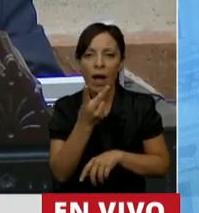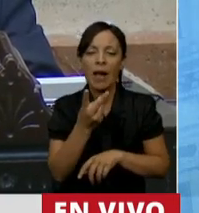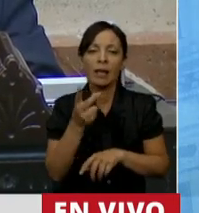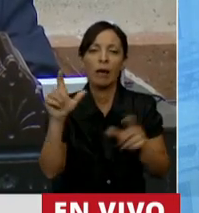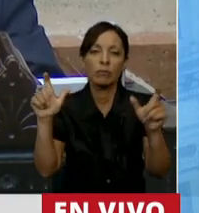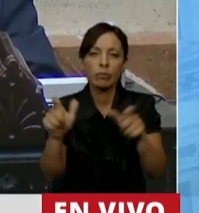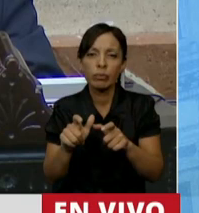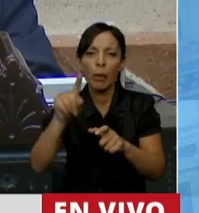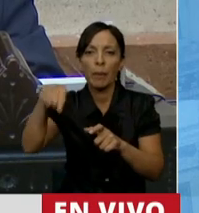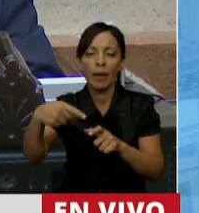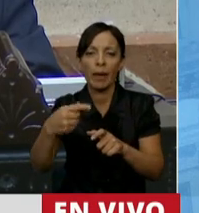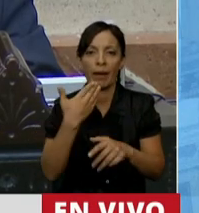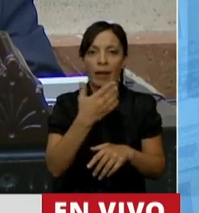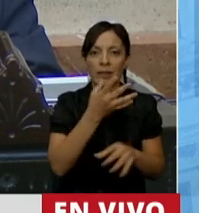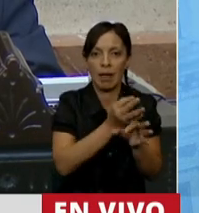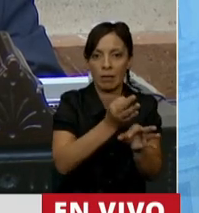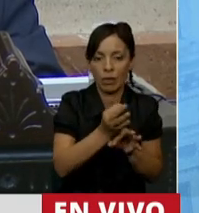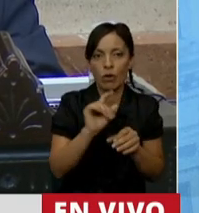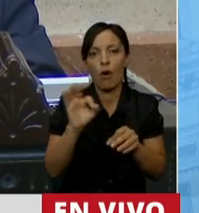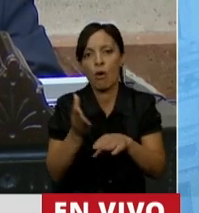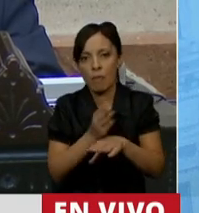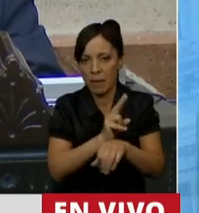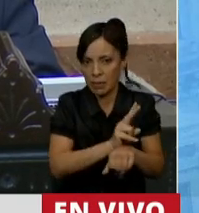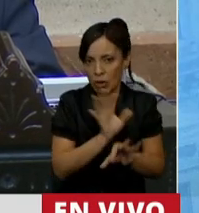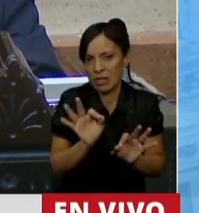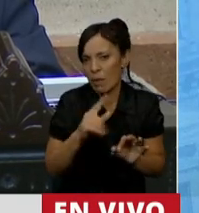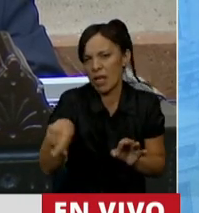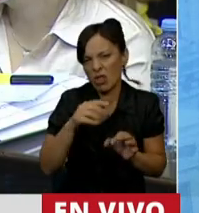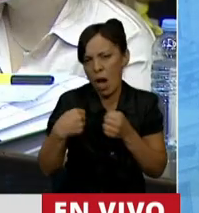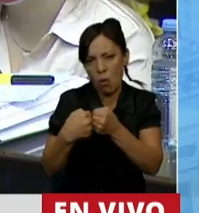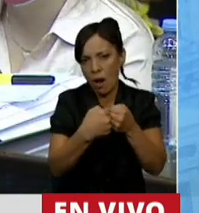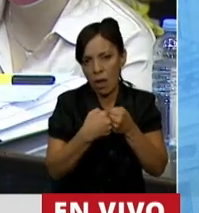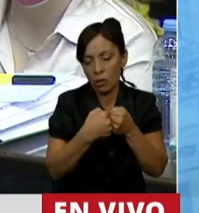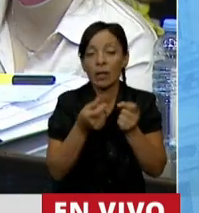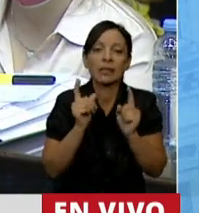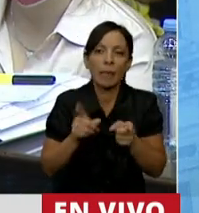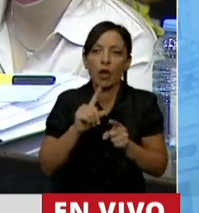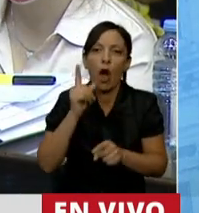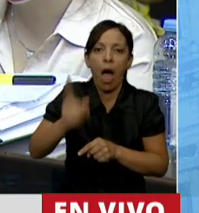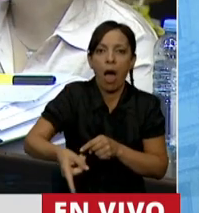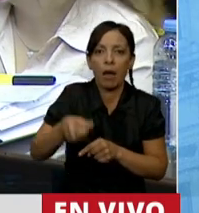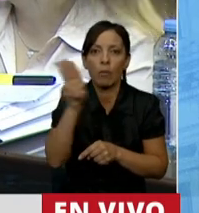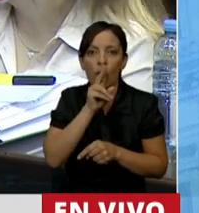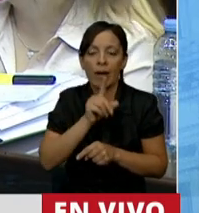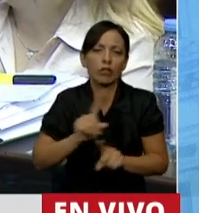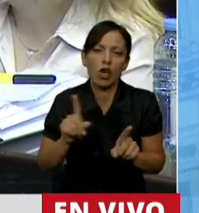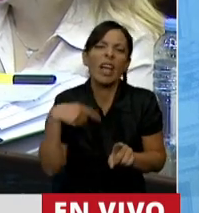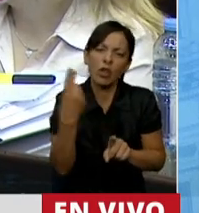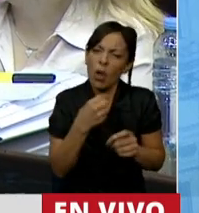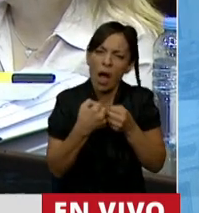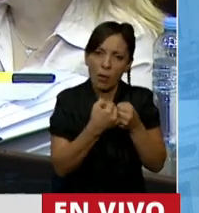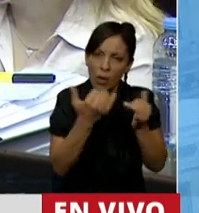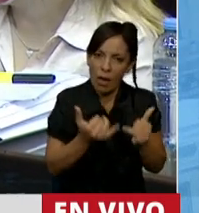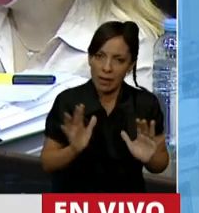mayor educación y mayor prevención. Y también, por supuesto, la no criminalización de la mujer, porque en eso estábamos